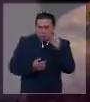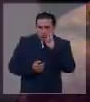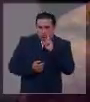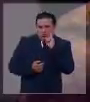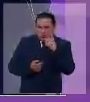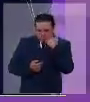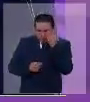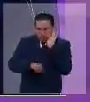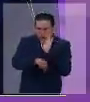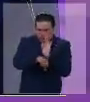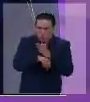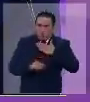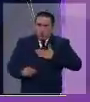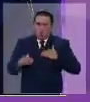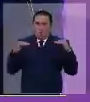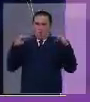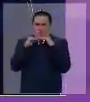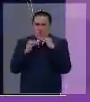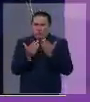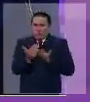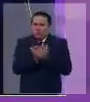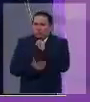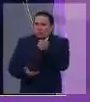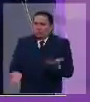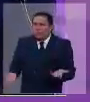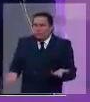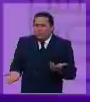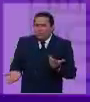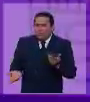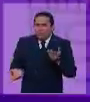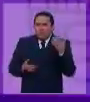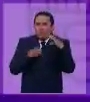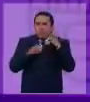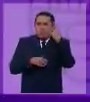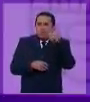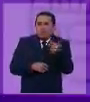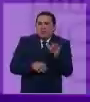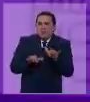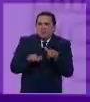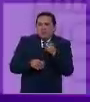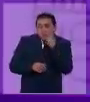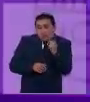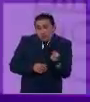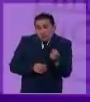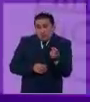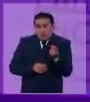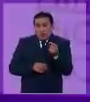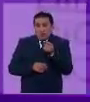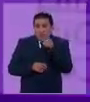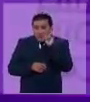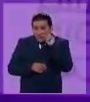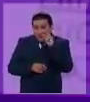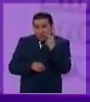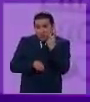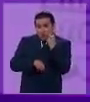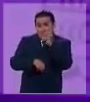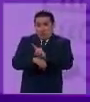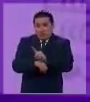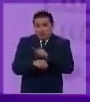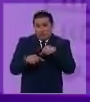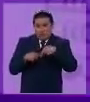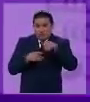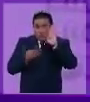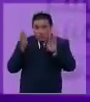candidato? Primero estamos a 2 días de que empiece el Mundial. Entonces yo quiero desde aquí, desde el mundo maya, desearle a